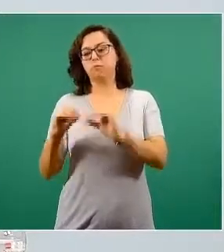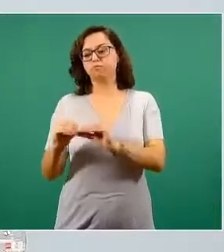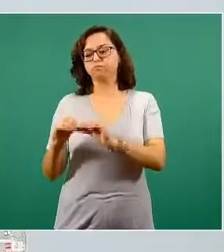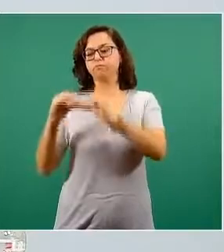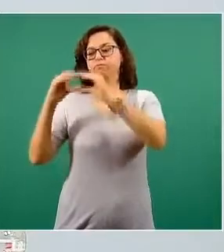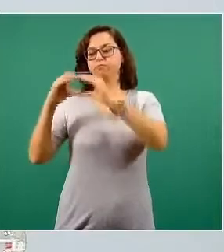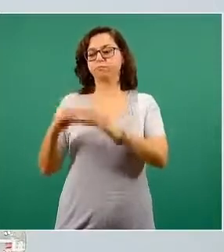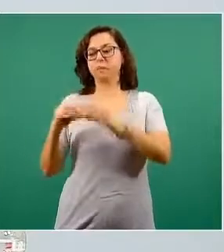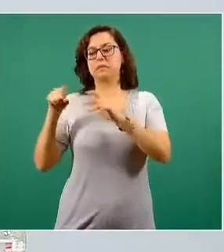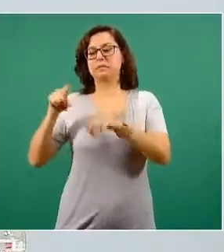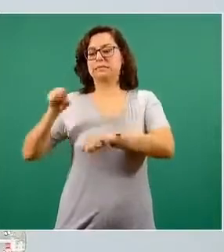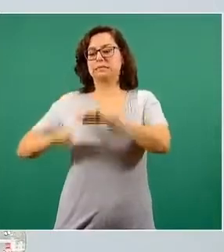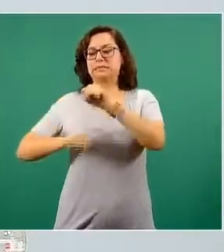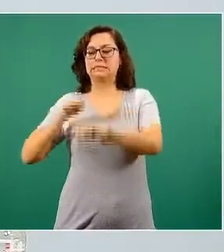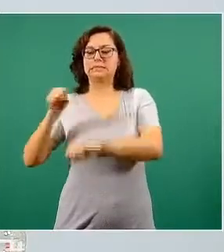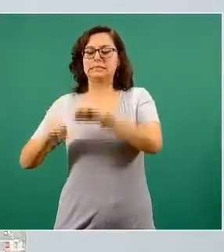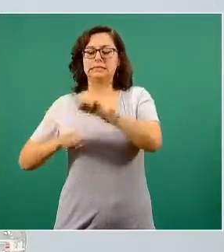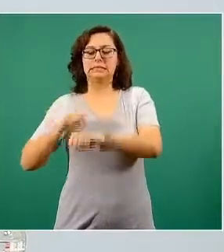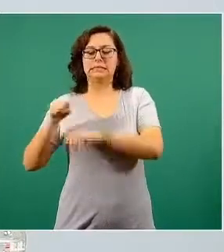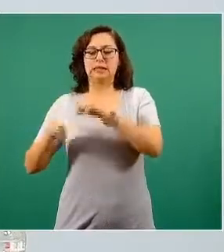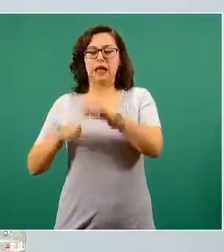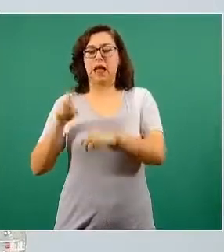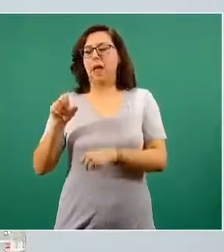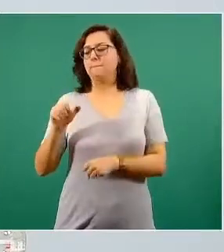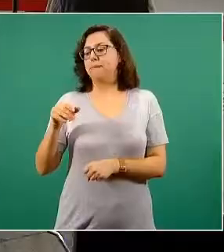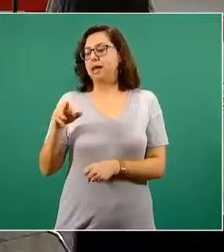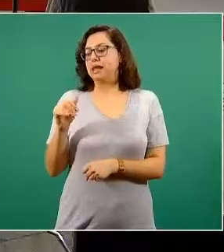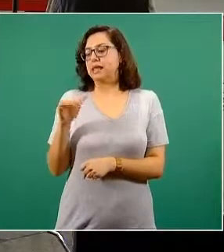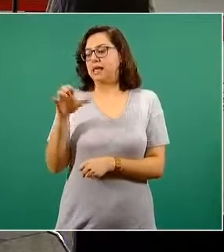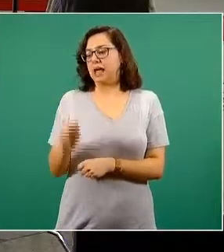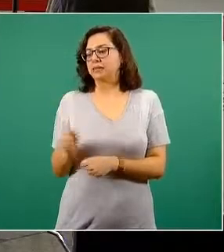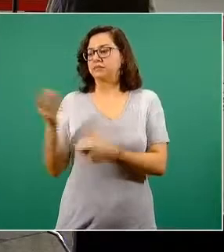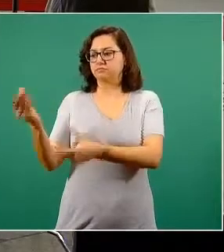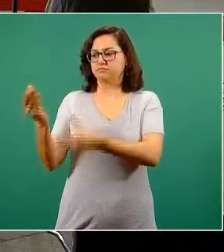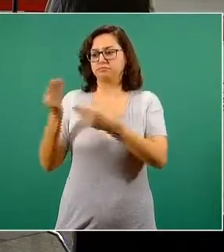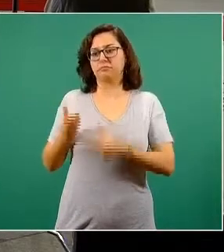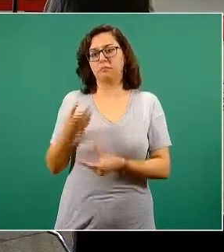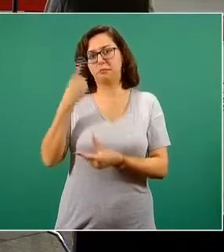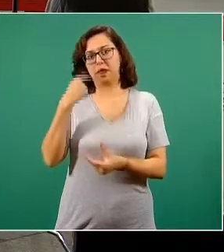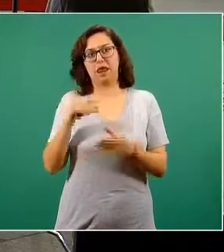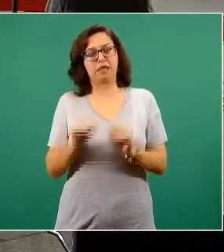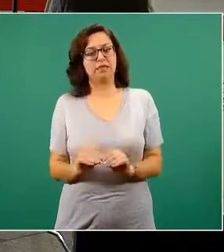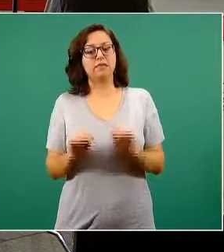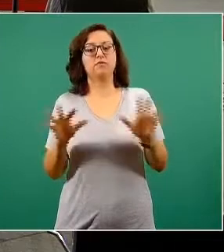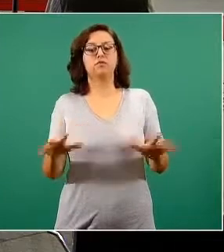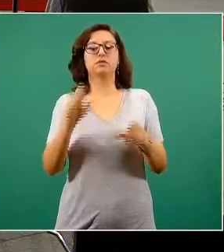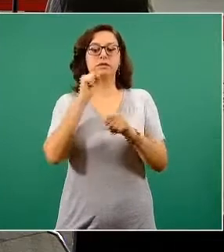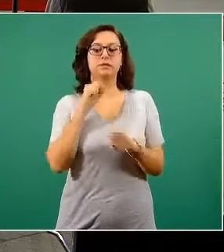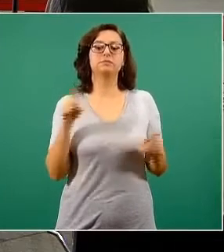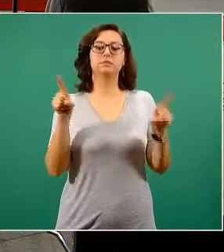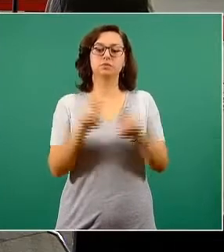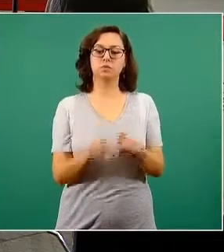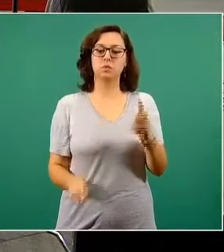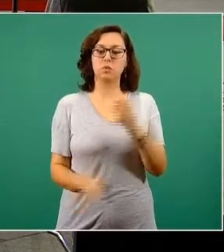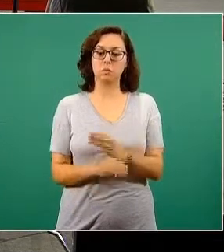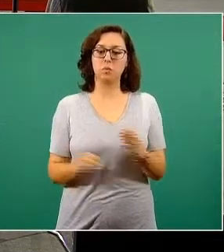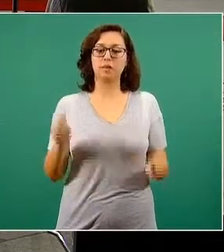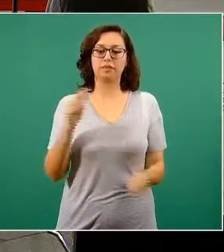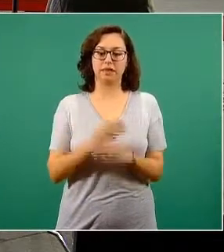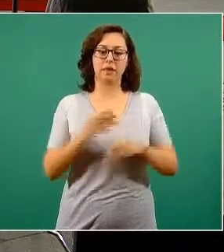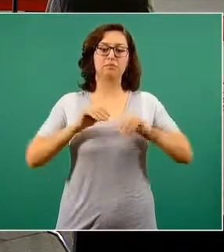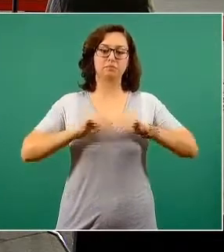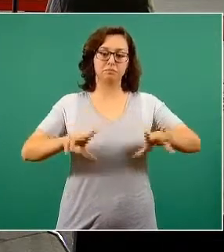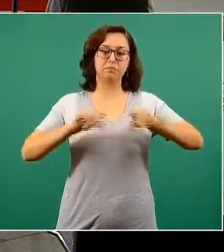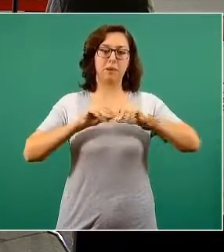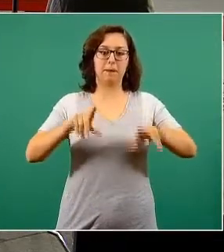de las Américas nos ha puesto a disposición para que difundamos, así como estos materiales de promoción directos